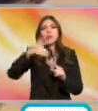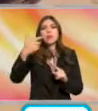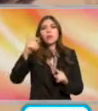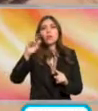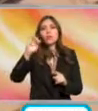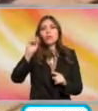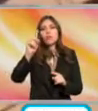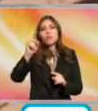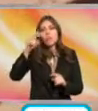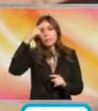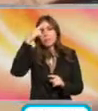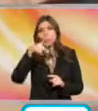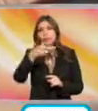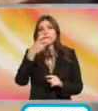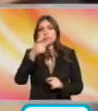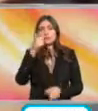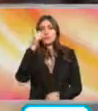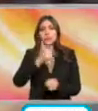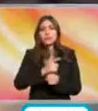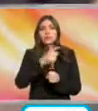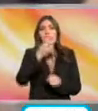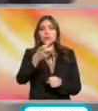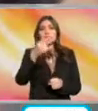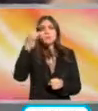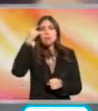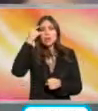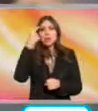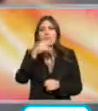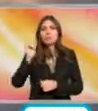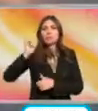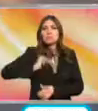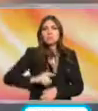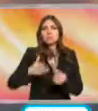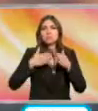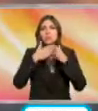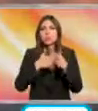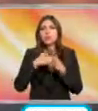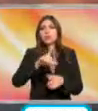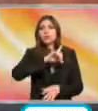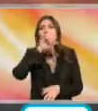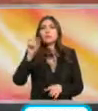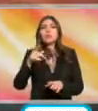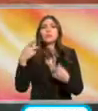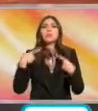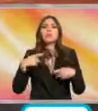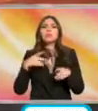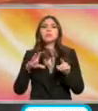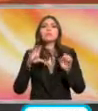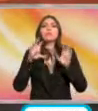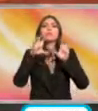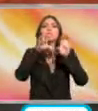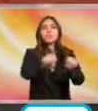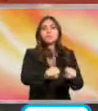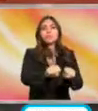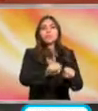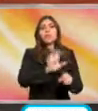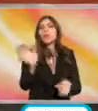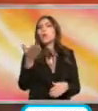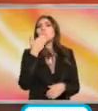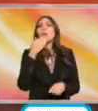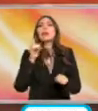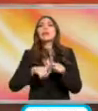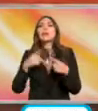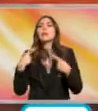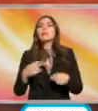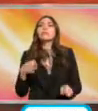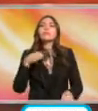Ahí fue donde lo sorprendieron, y él era pirata. Él no le respondía a nadie, y acabó, pues lo detienen ahí en... Digamos que no en tenía Carolina. padrino, ¿no? No tenía padrino,